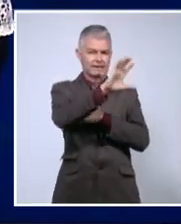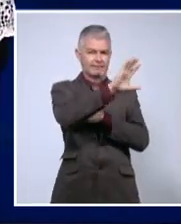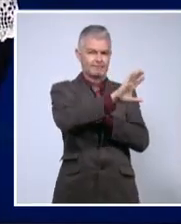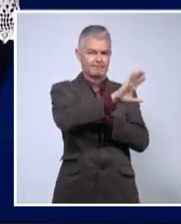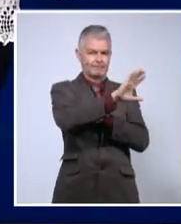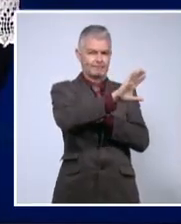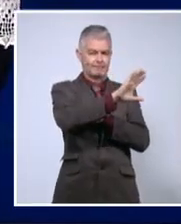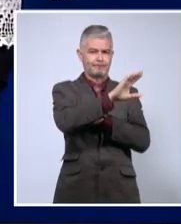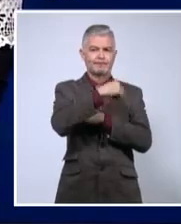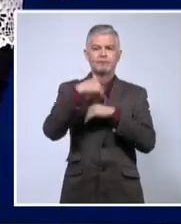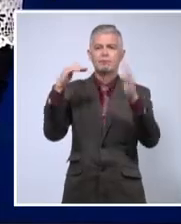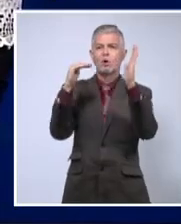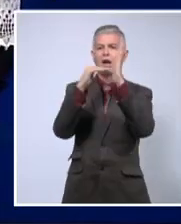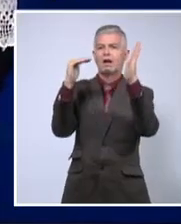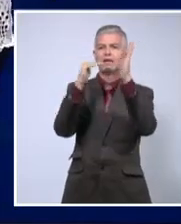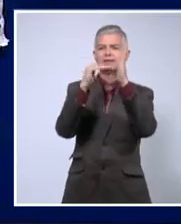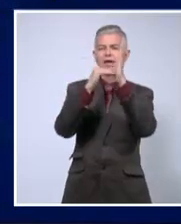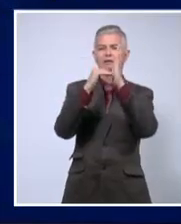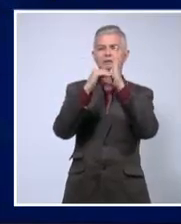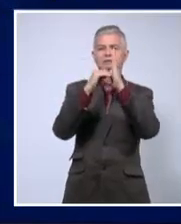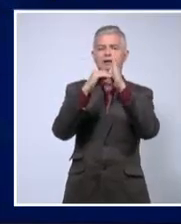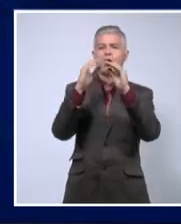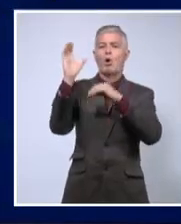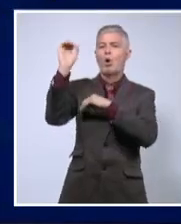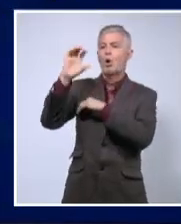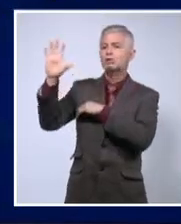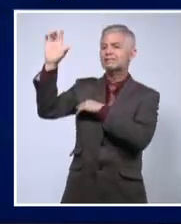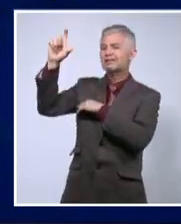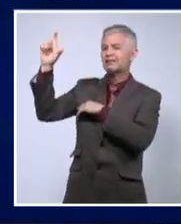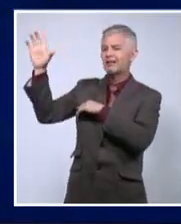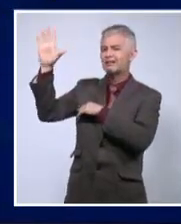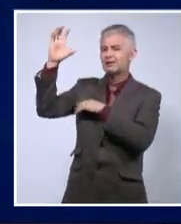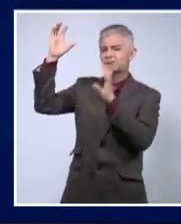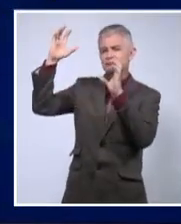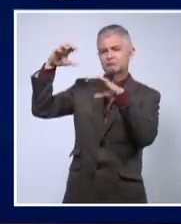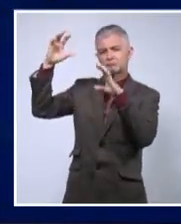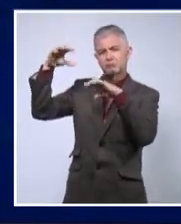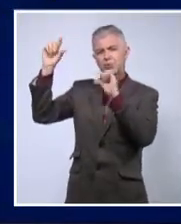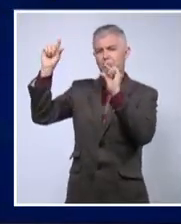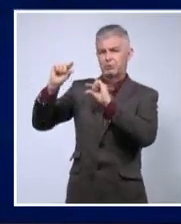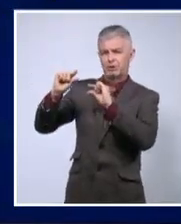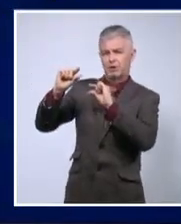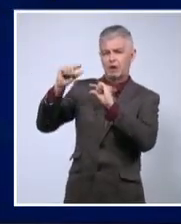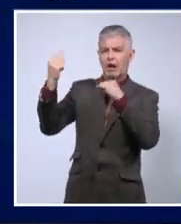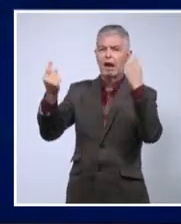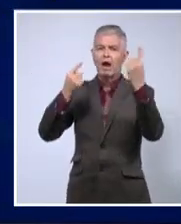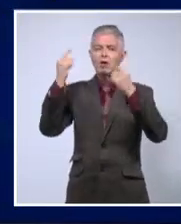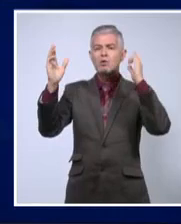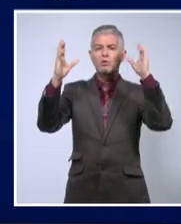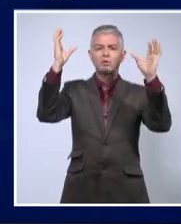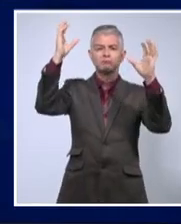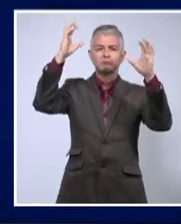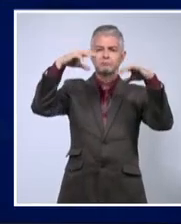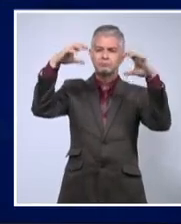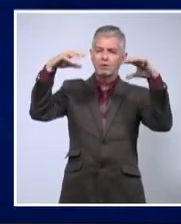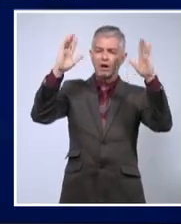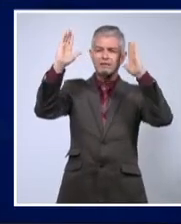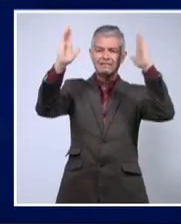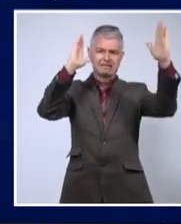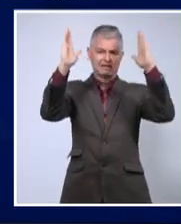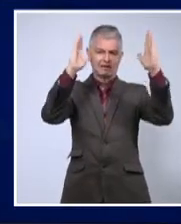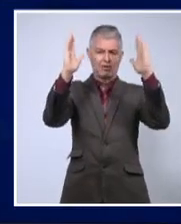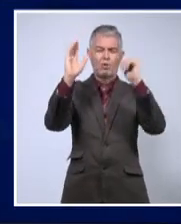parcialmente nublado en la parte occidental con escasas lluvias y se mantendrán aislados chubascos que son posibles en la región central